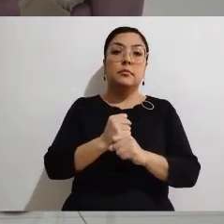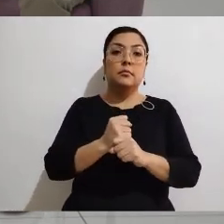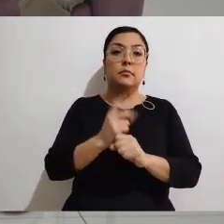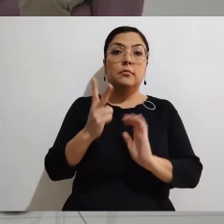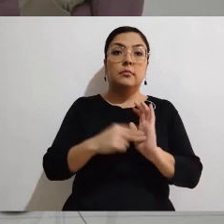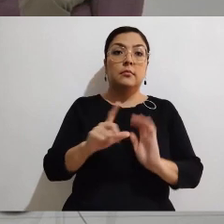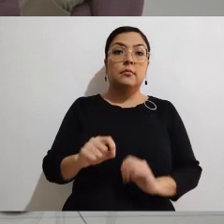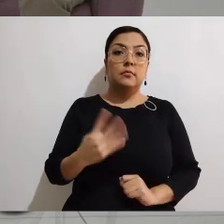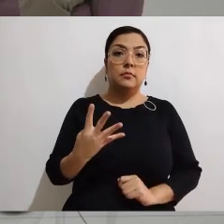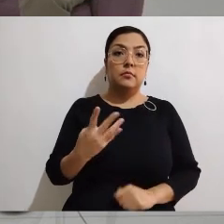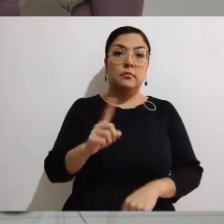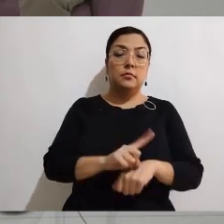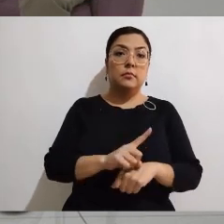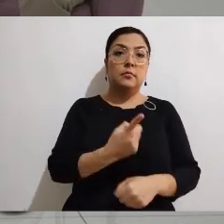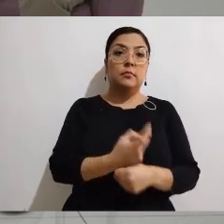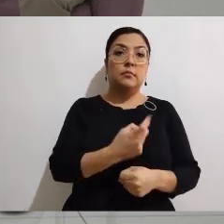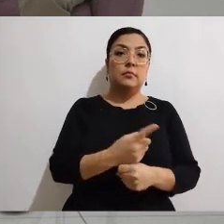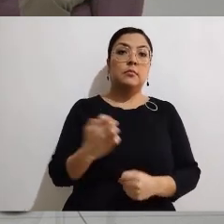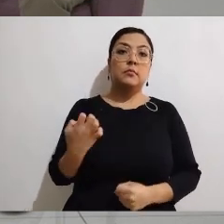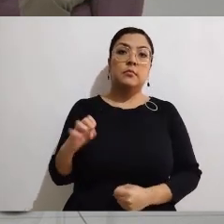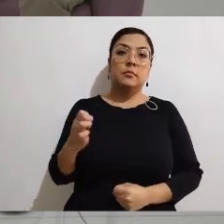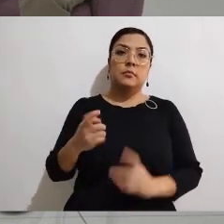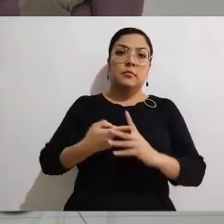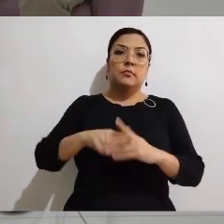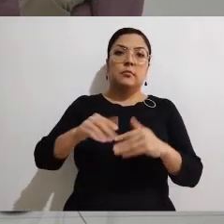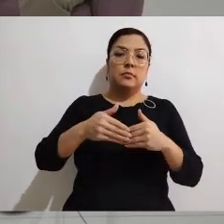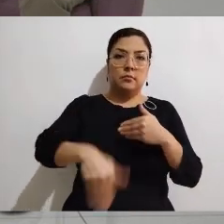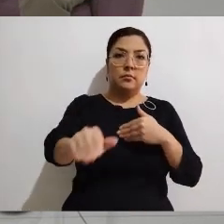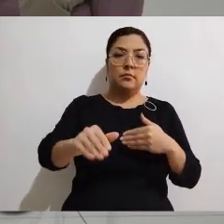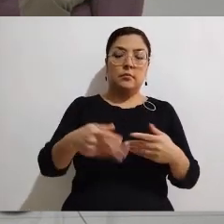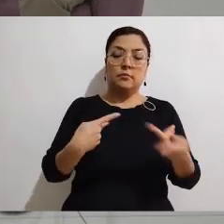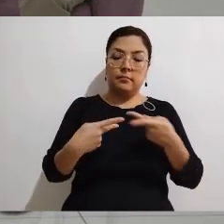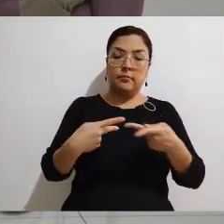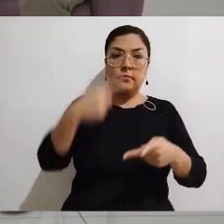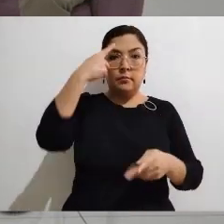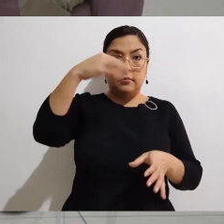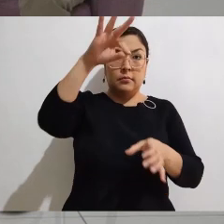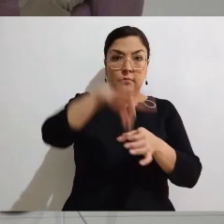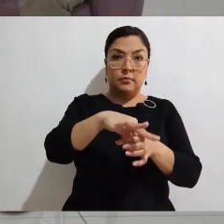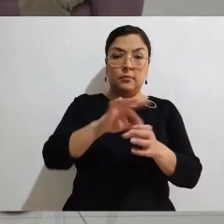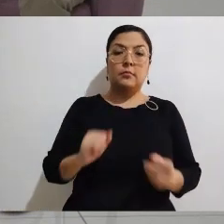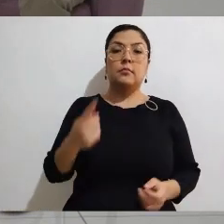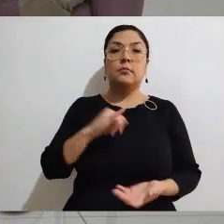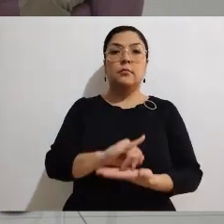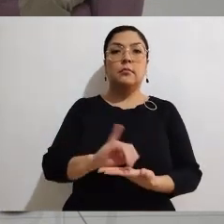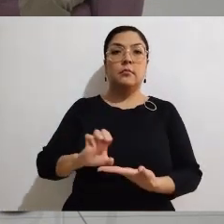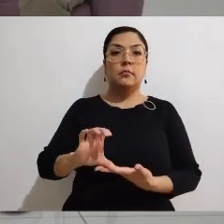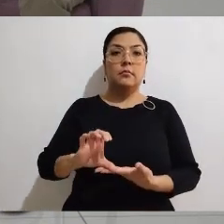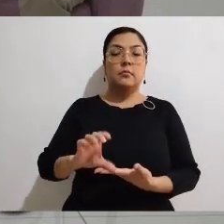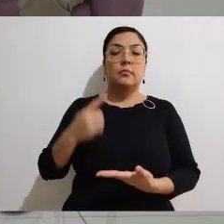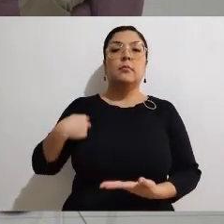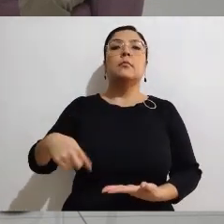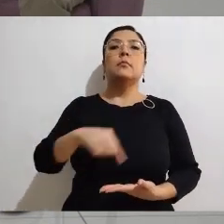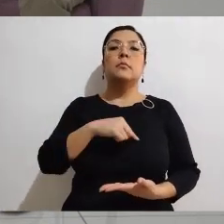enero tengamos el arranque del proceso electoral. Recordarles que el Instituto Electoral se encuentra listo desde